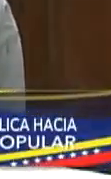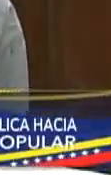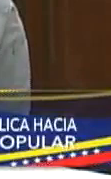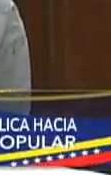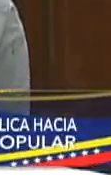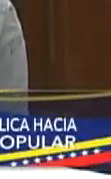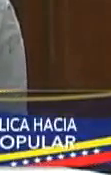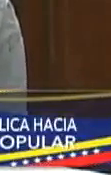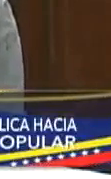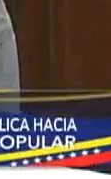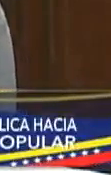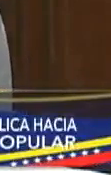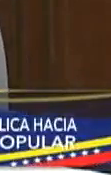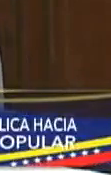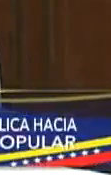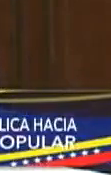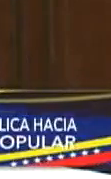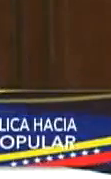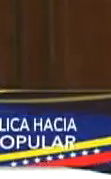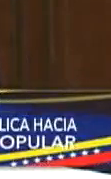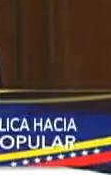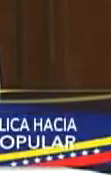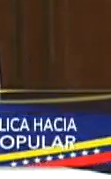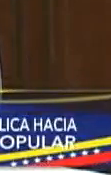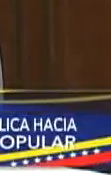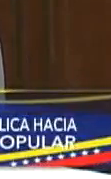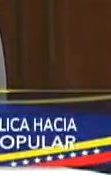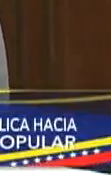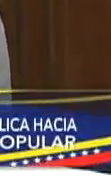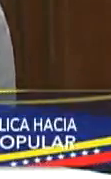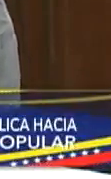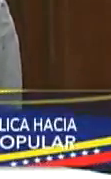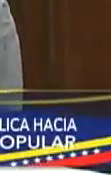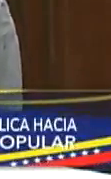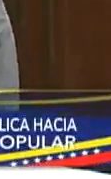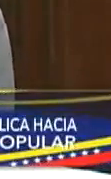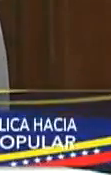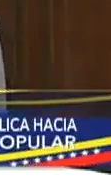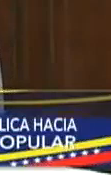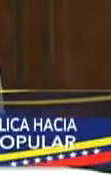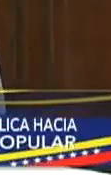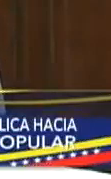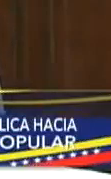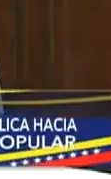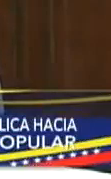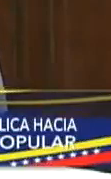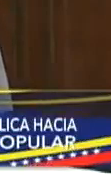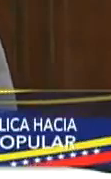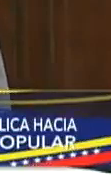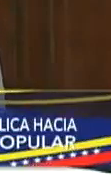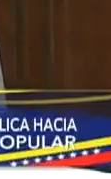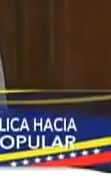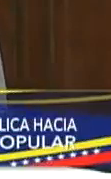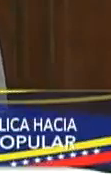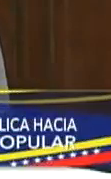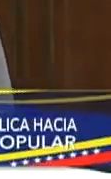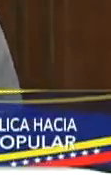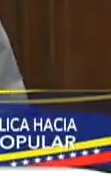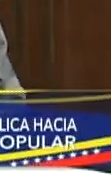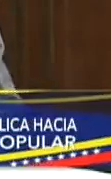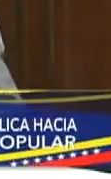Asamblea. Juan Carlos Alemán, que es el presidente de la Comisión de Poder Popular, y Ricardo Molina, que es el presidente de la Comisión de